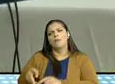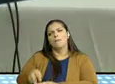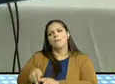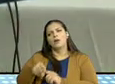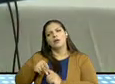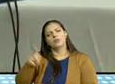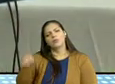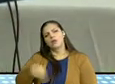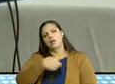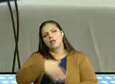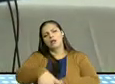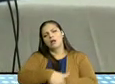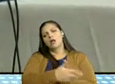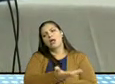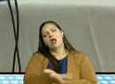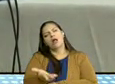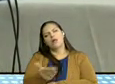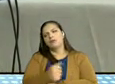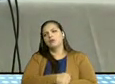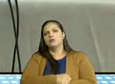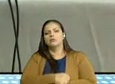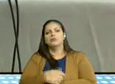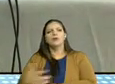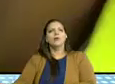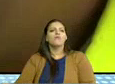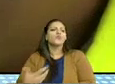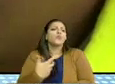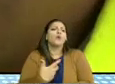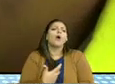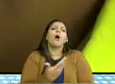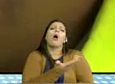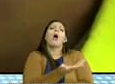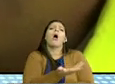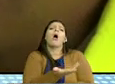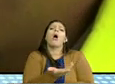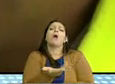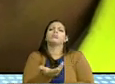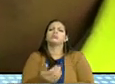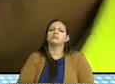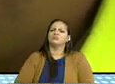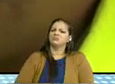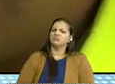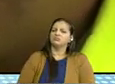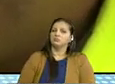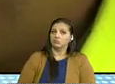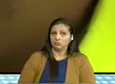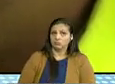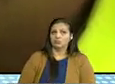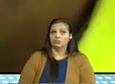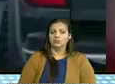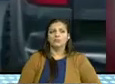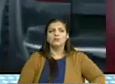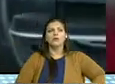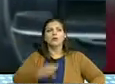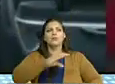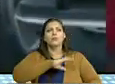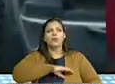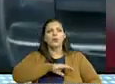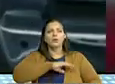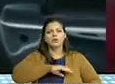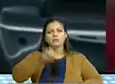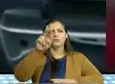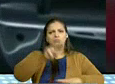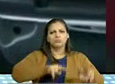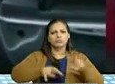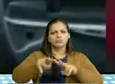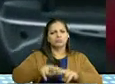a las criaturas en la calle. Exactamente. ¿Por qué las autoridades no arman un grupo especial que haga un seguimiento también a esta clase de gente para sacarla del